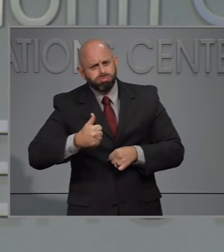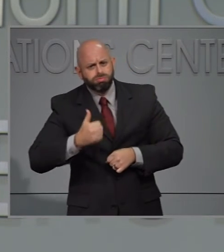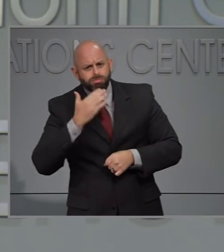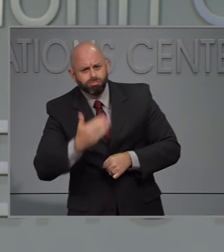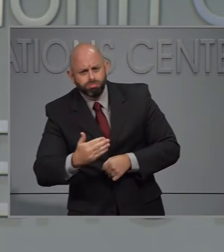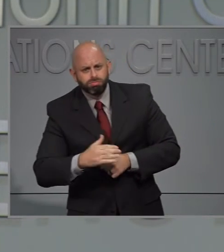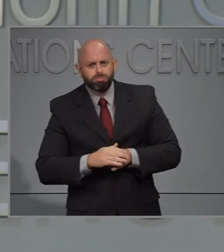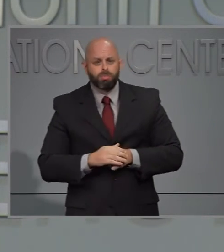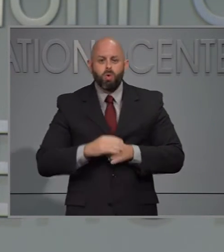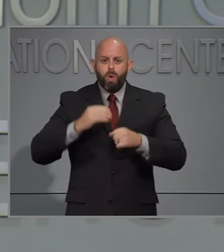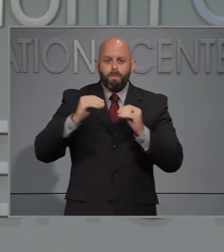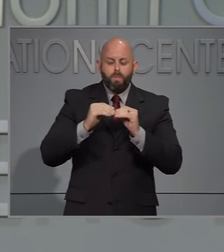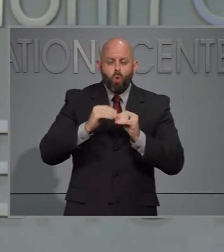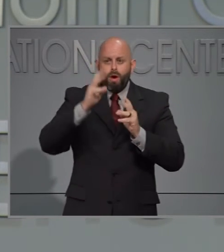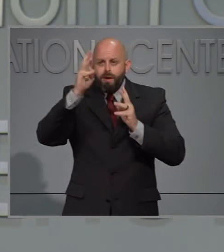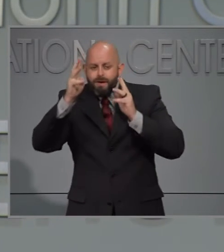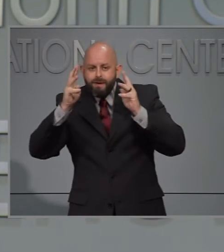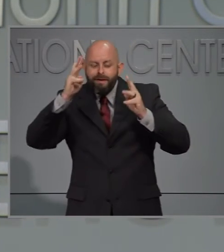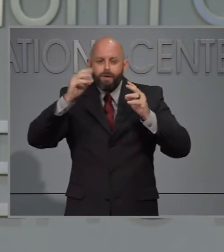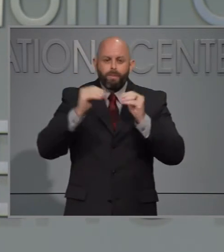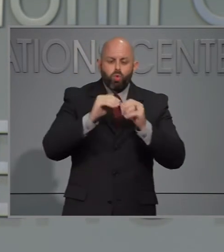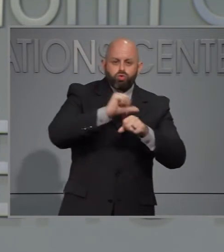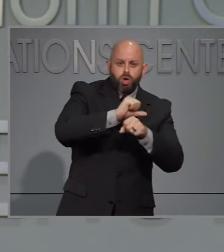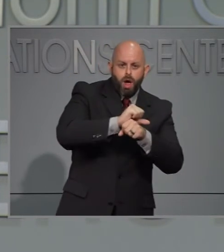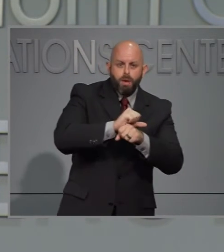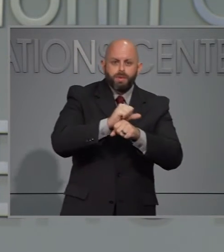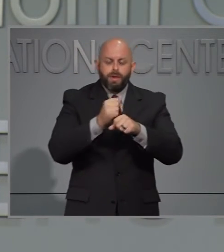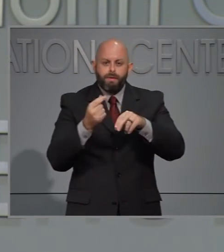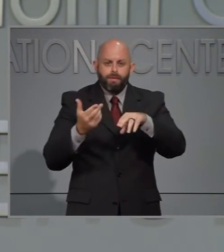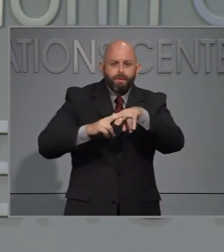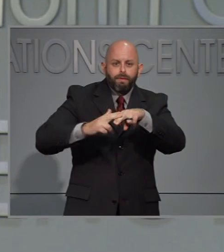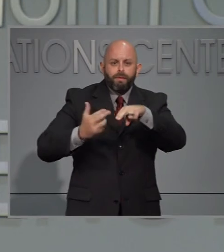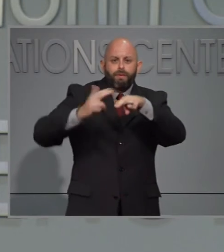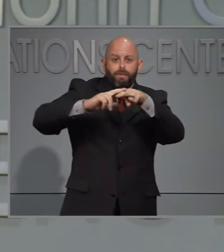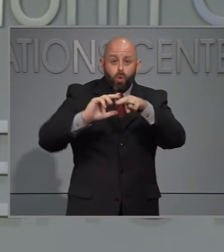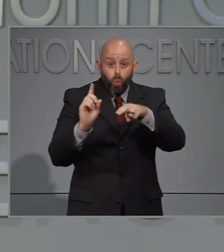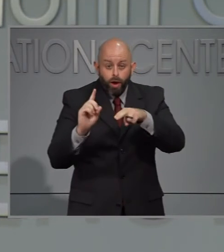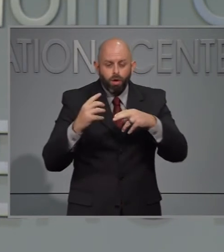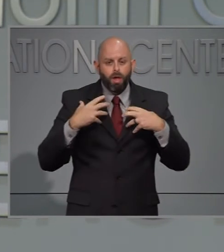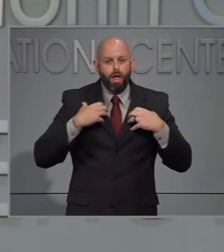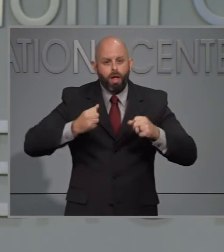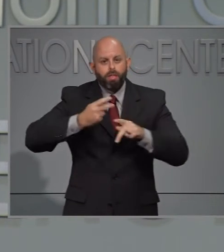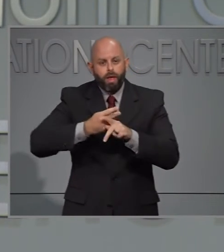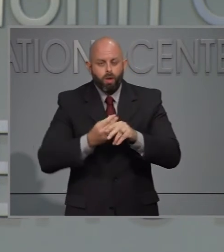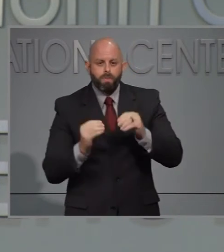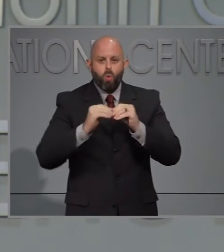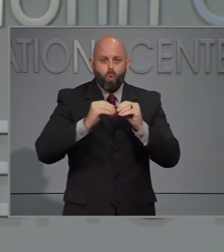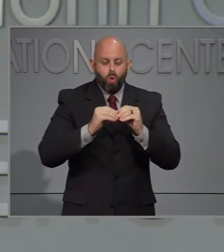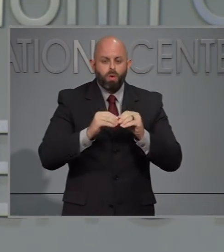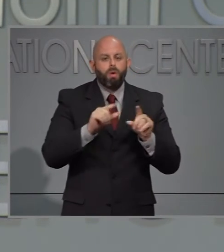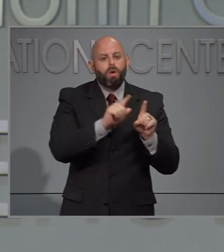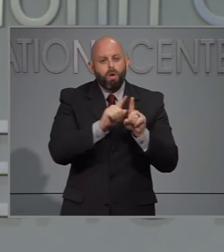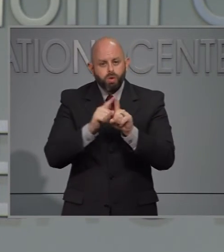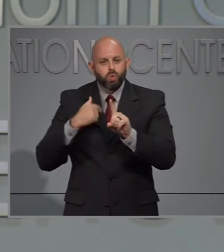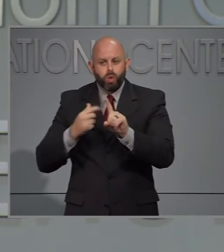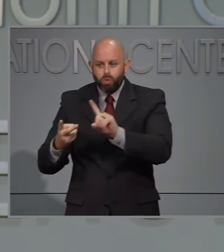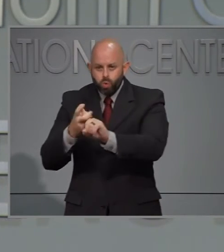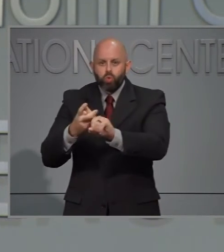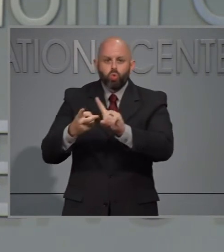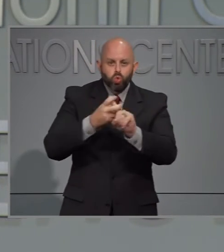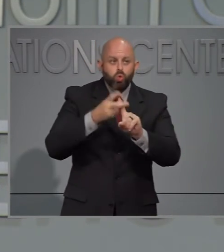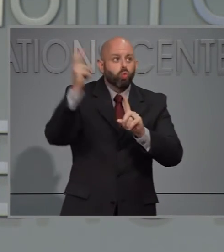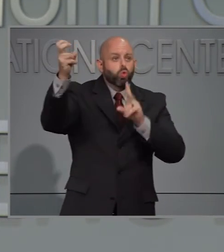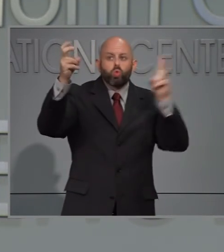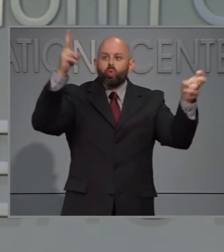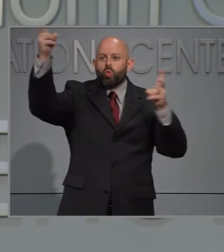siendo creados en el área de salud y continuamos reclutando trabajos para Carolina del Norte. Acabamos